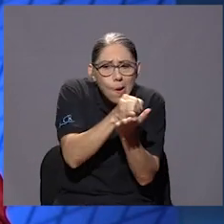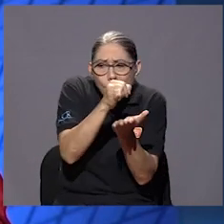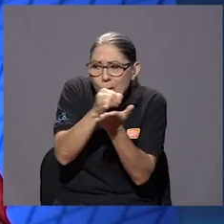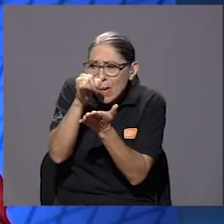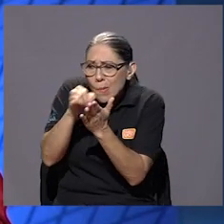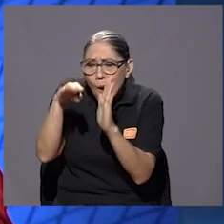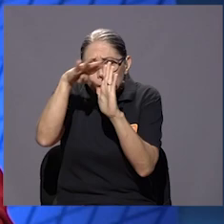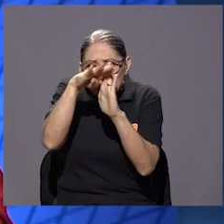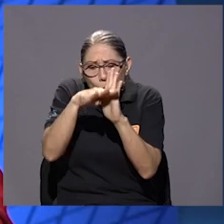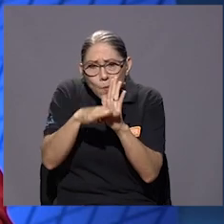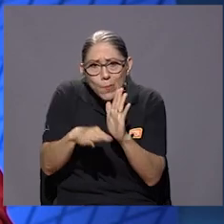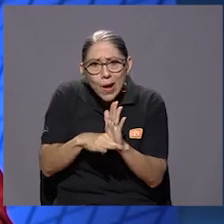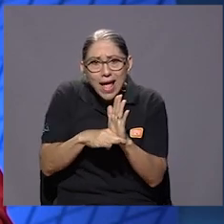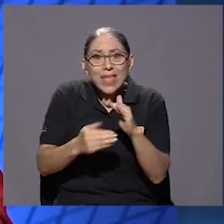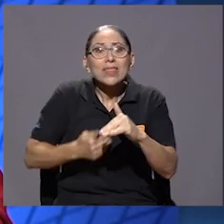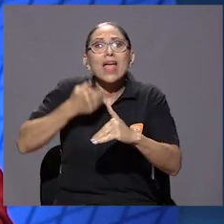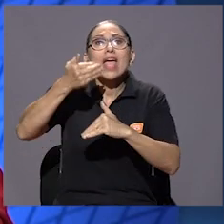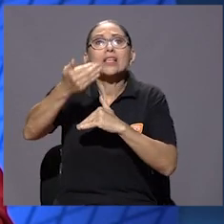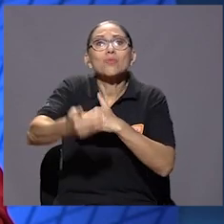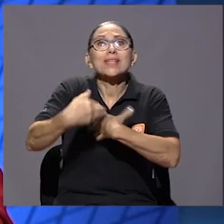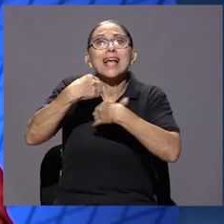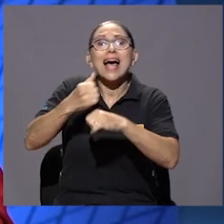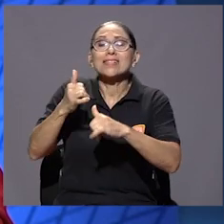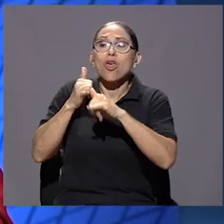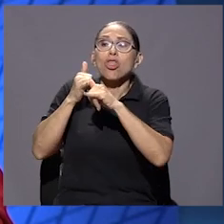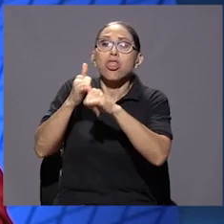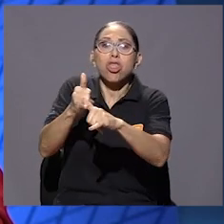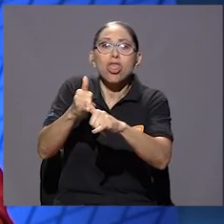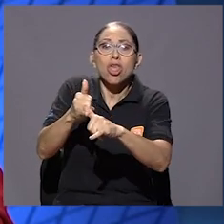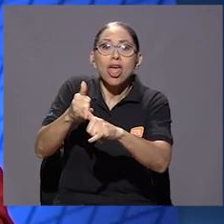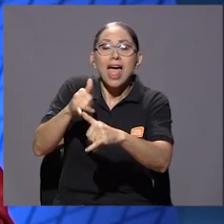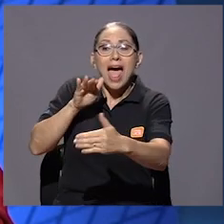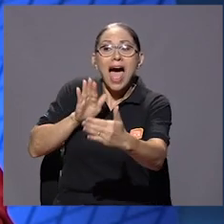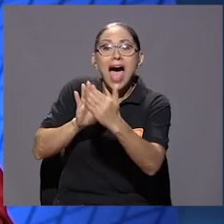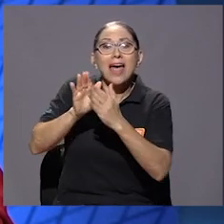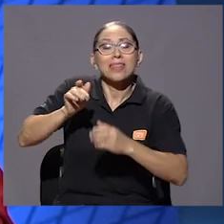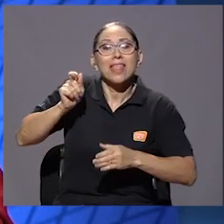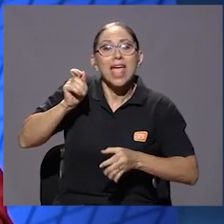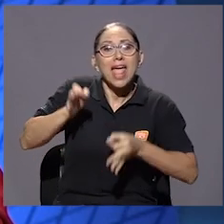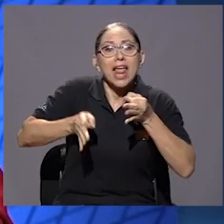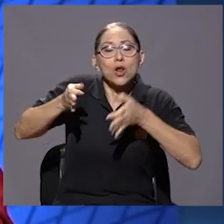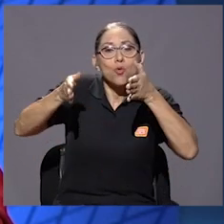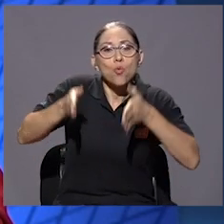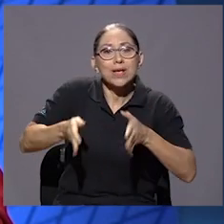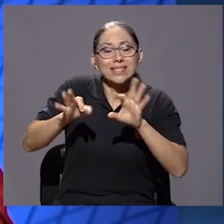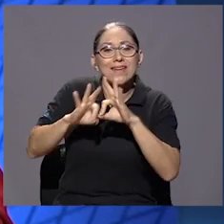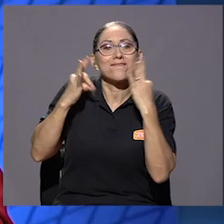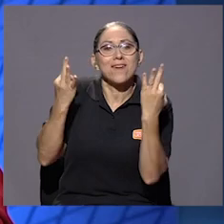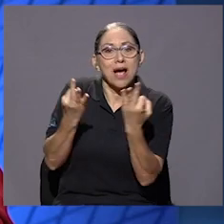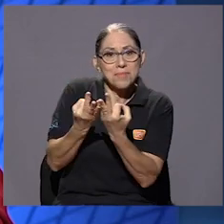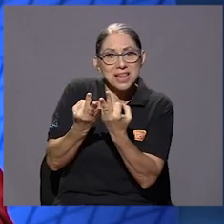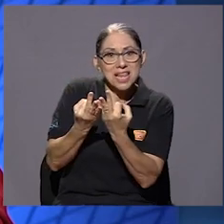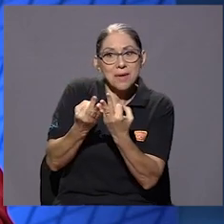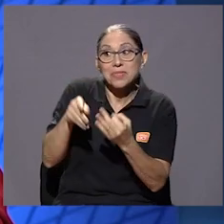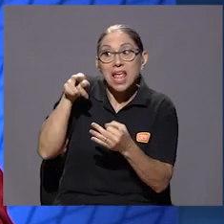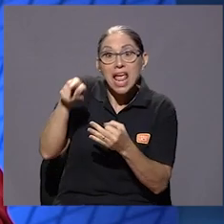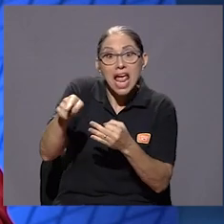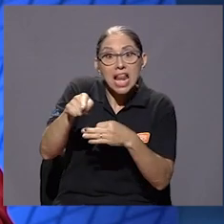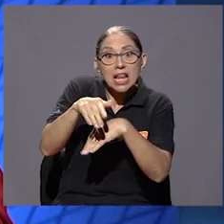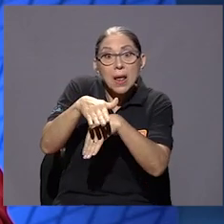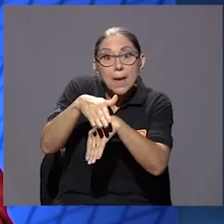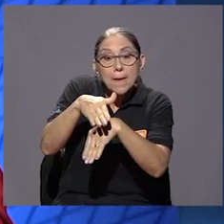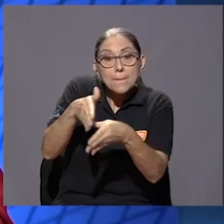presentamos la demanda ante el señor juez de familia. El señor juez de familia cita audiencia, vamos a